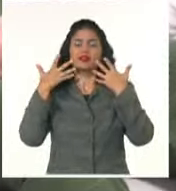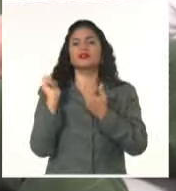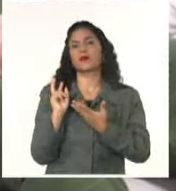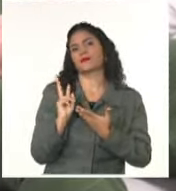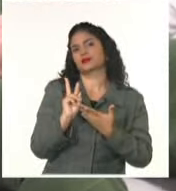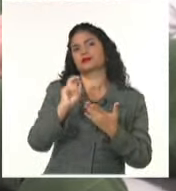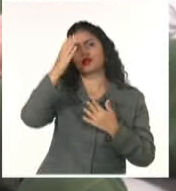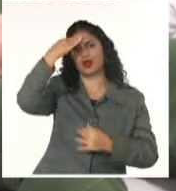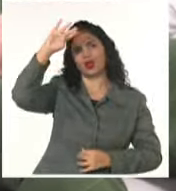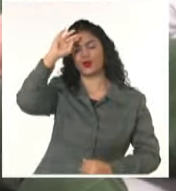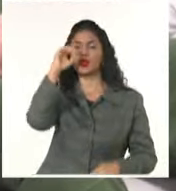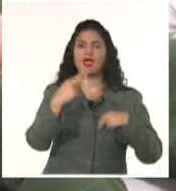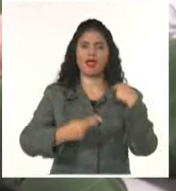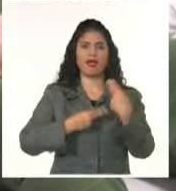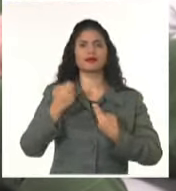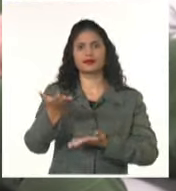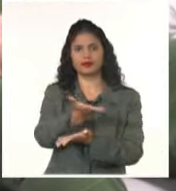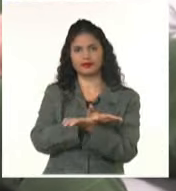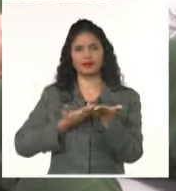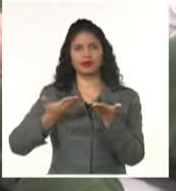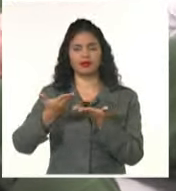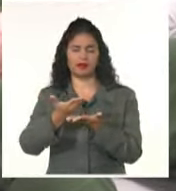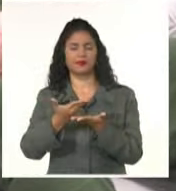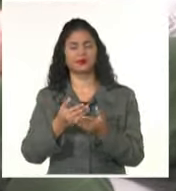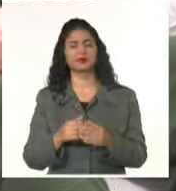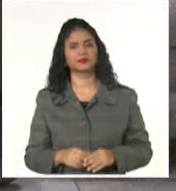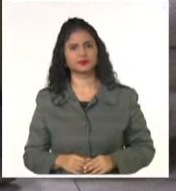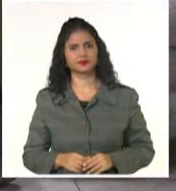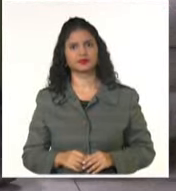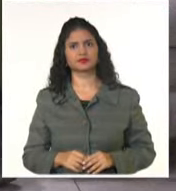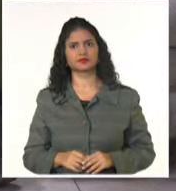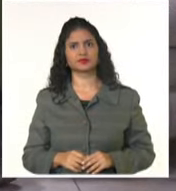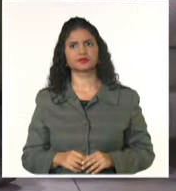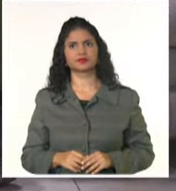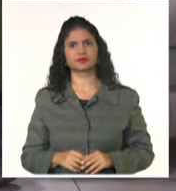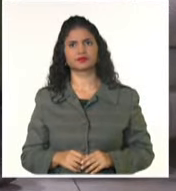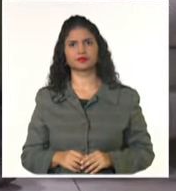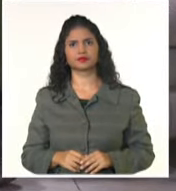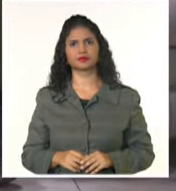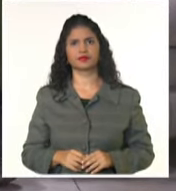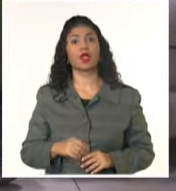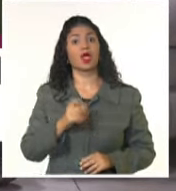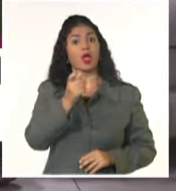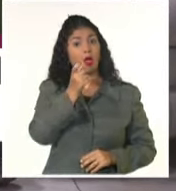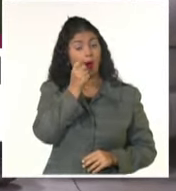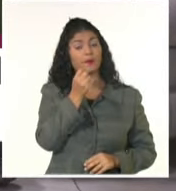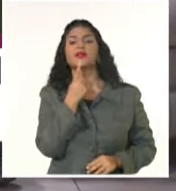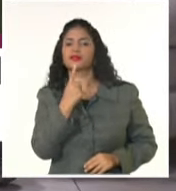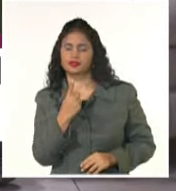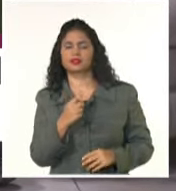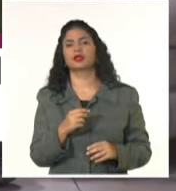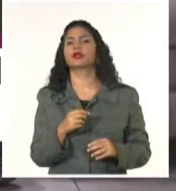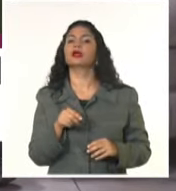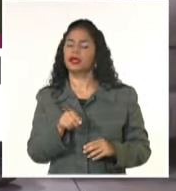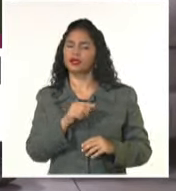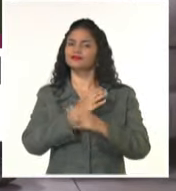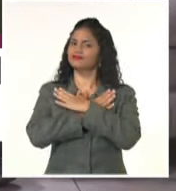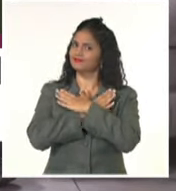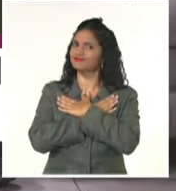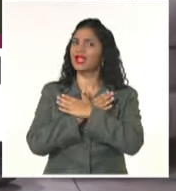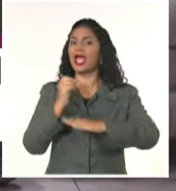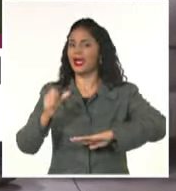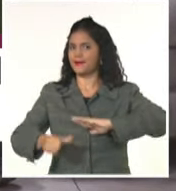realizar esta visita a la mayor de las Antillas. Le traigo también saludos de nuestro presidente Logumbela